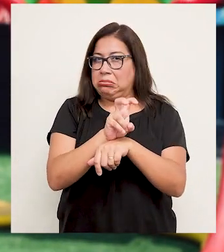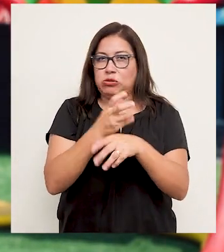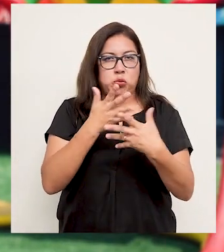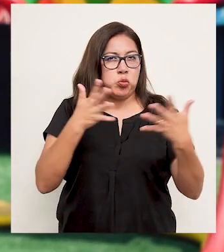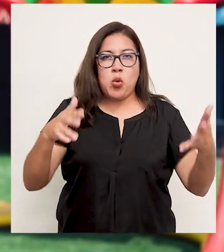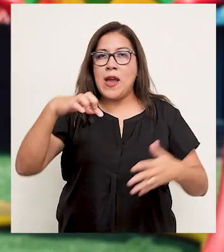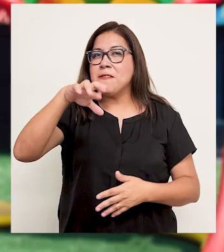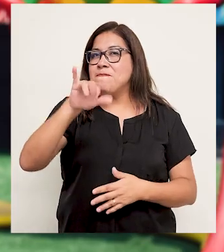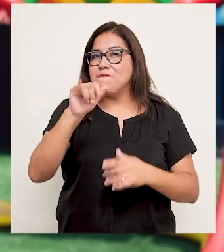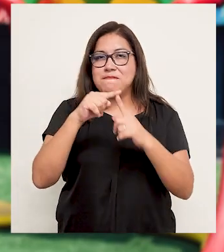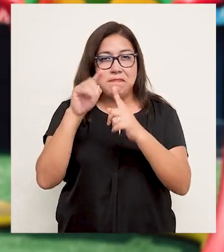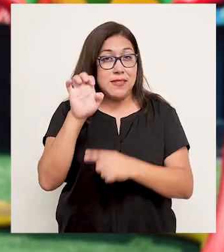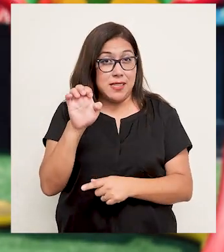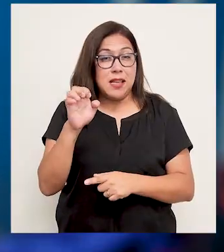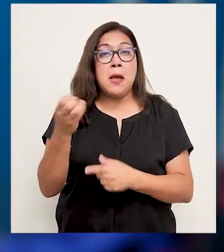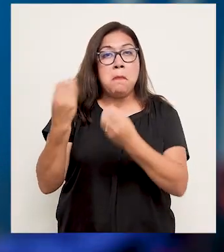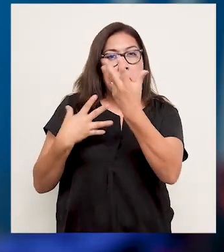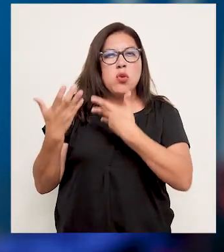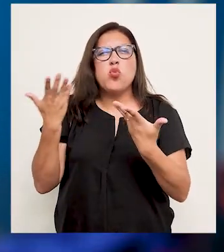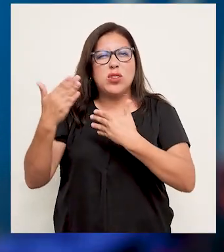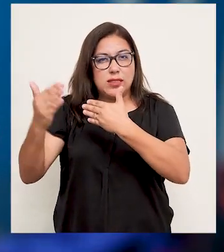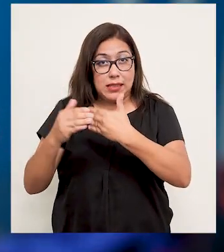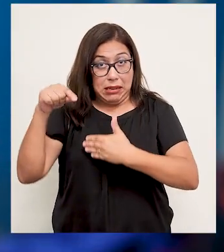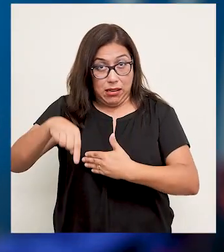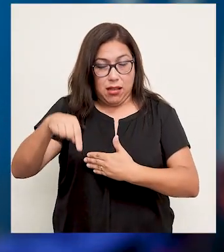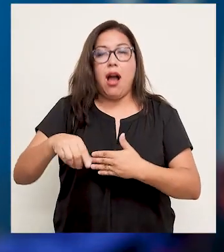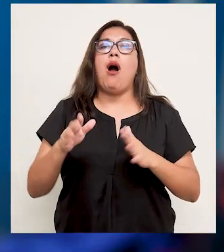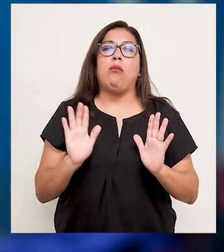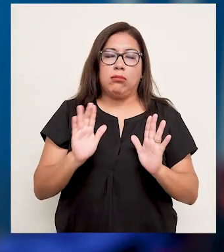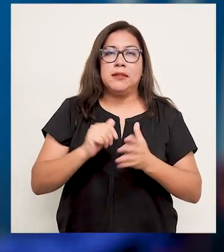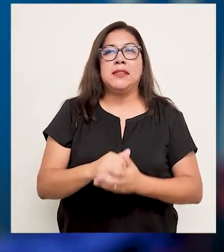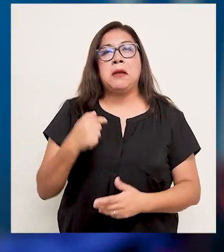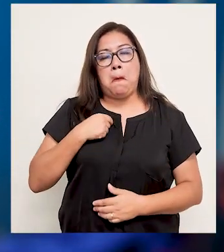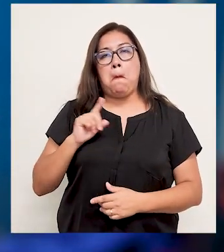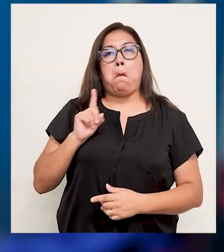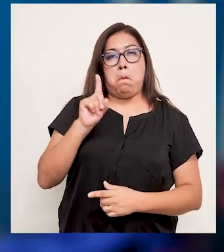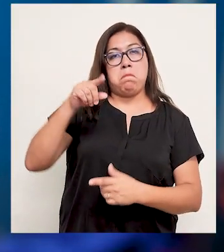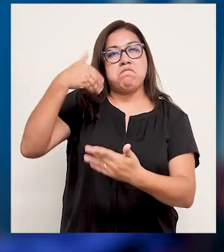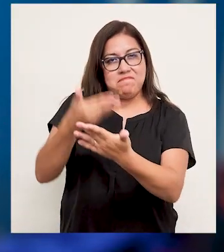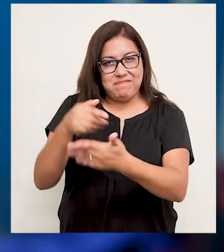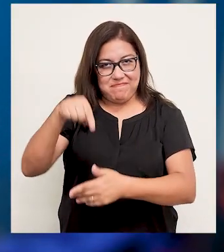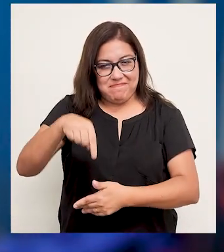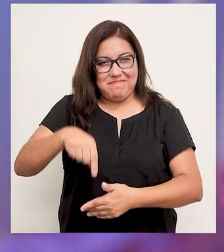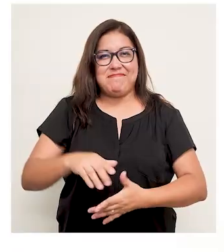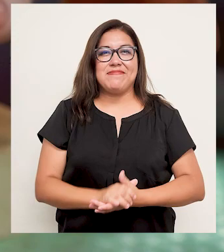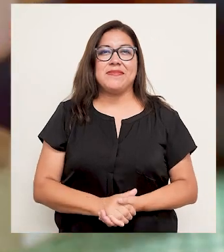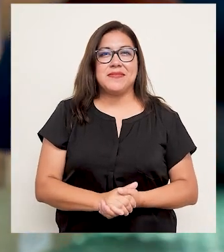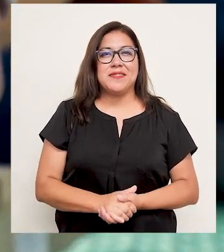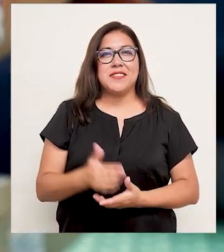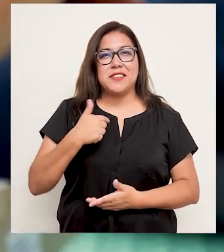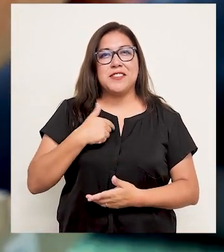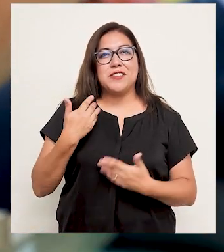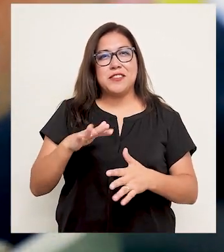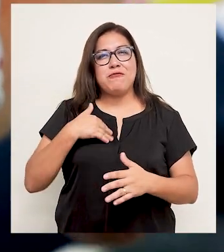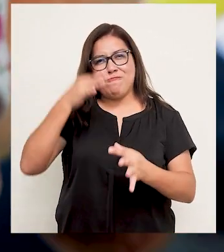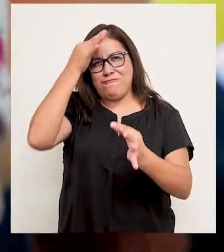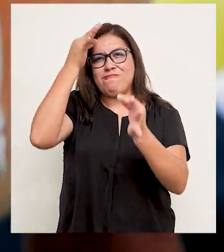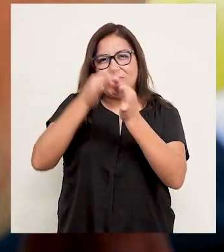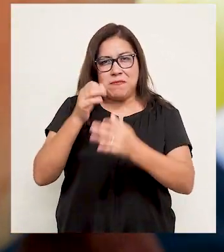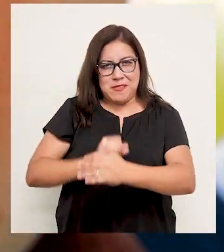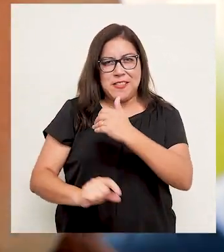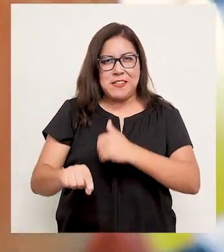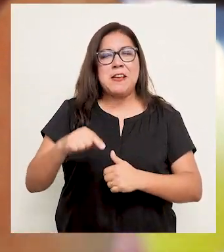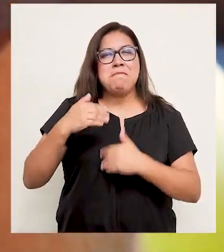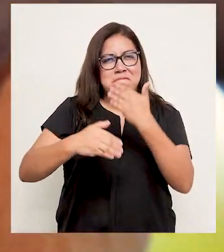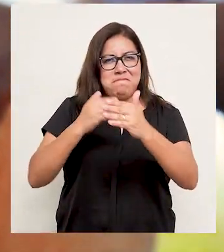Vitarte no hay PRITE. Me dijeron que el más cerca era este. Y así es como yo llegué acá. Yo tengo otra expectativa en mi hija,